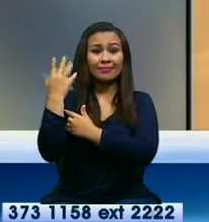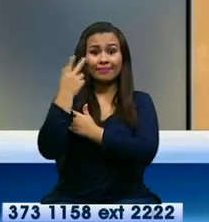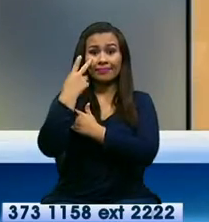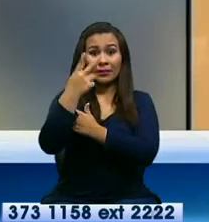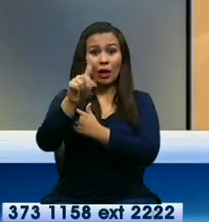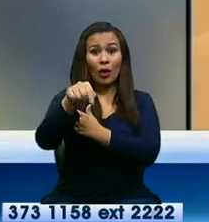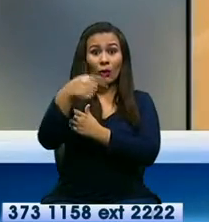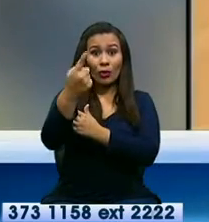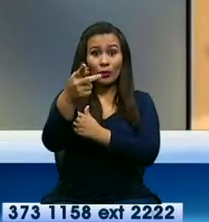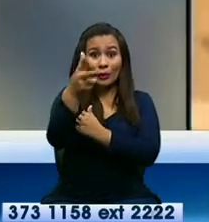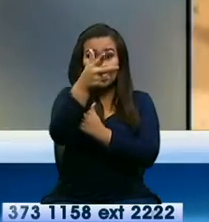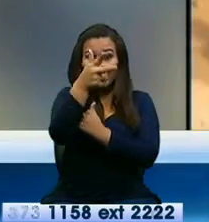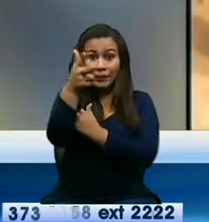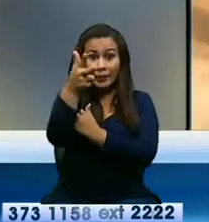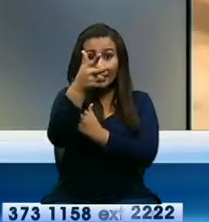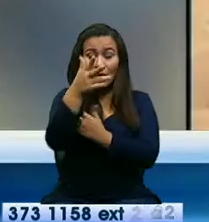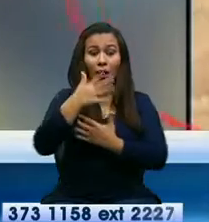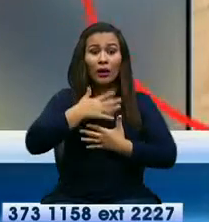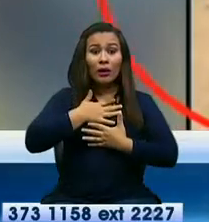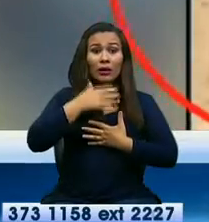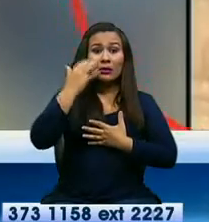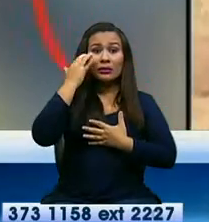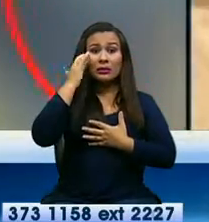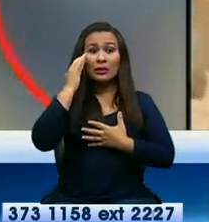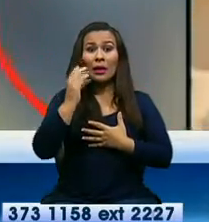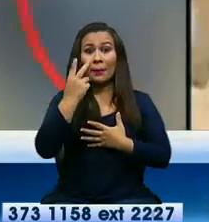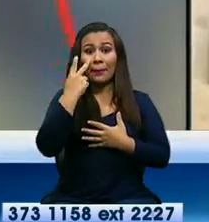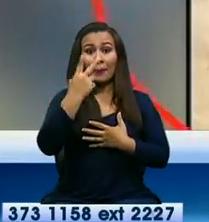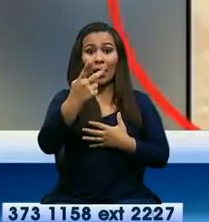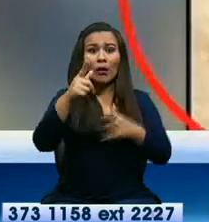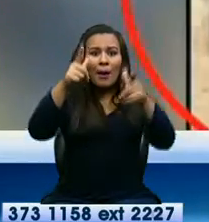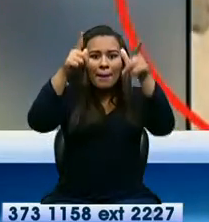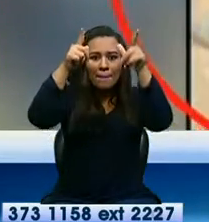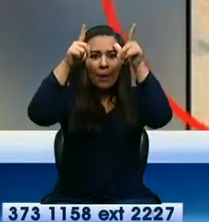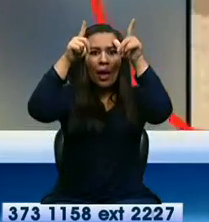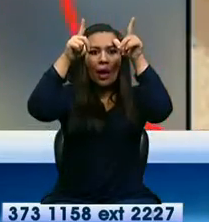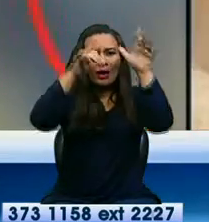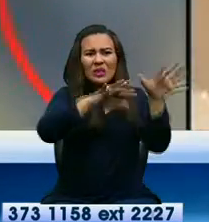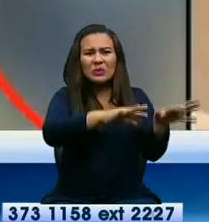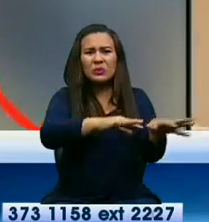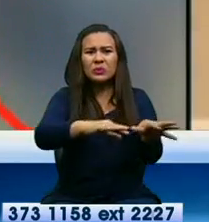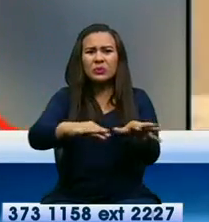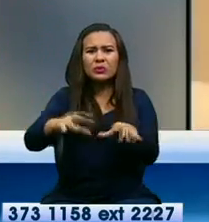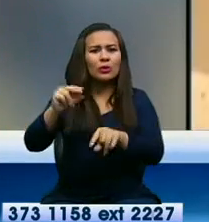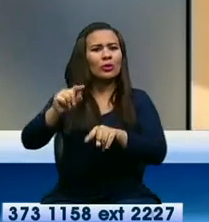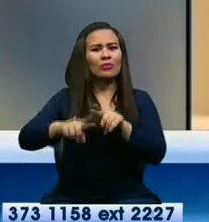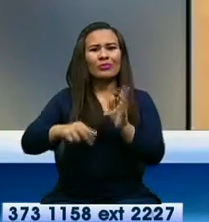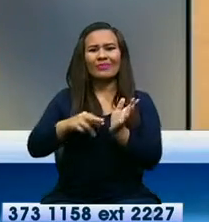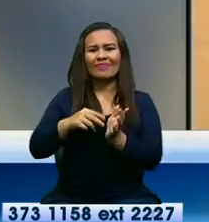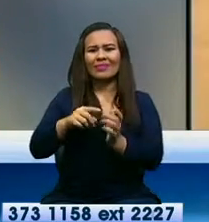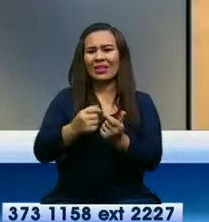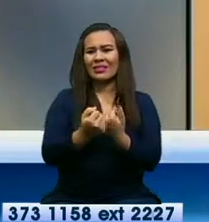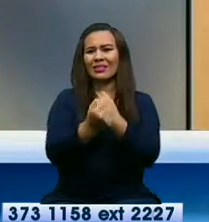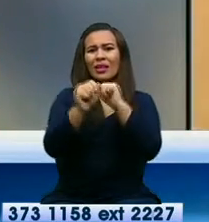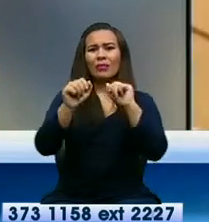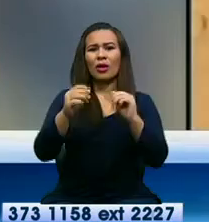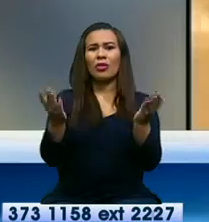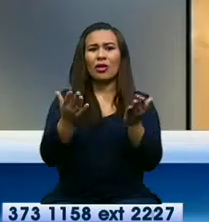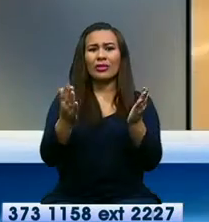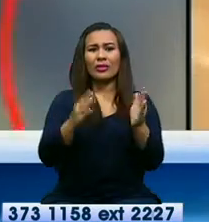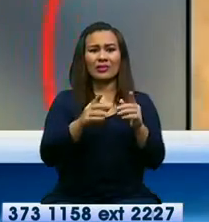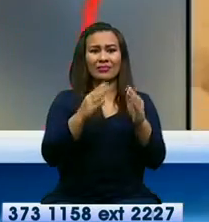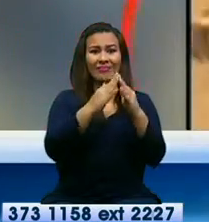Este otro video también causó conmoción. Se observa a una vaca que no pudo escapar de la corriente que acabó con su establo.